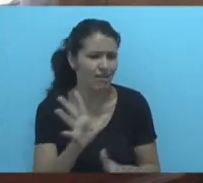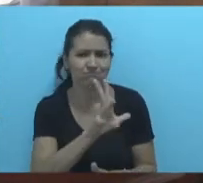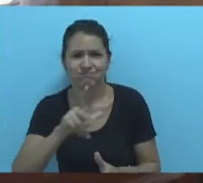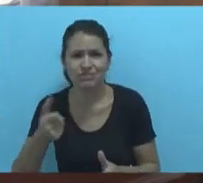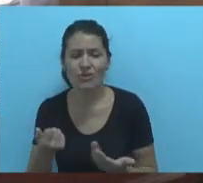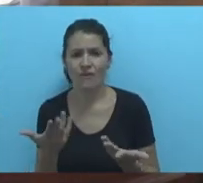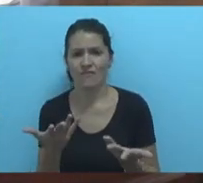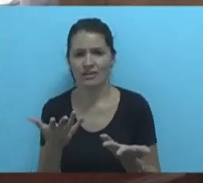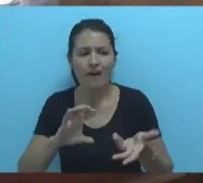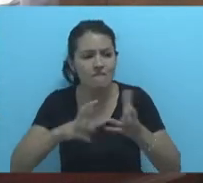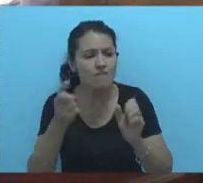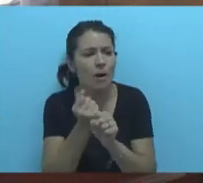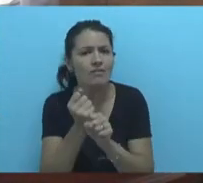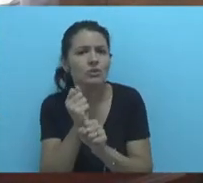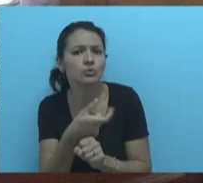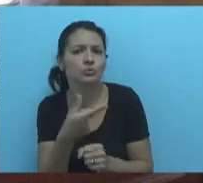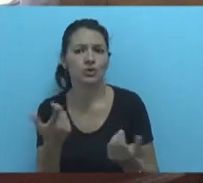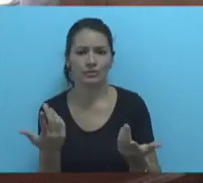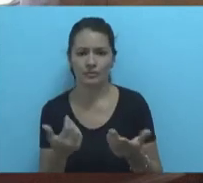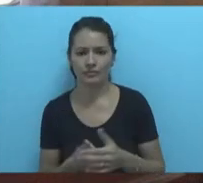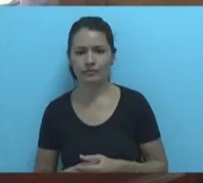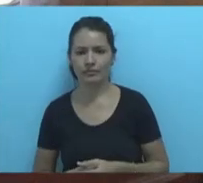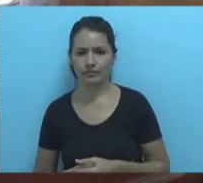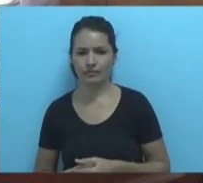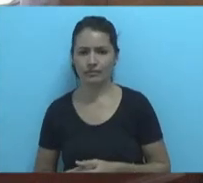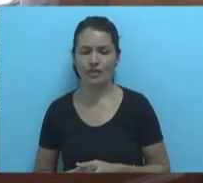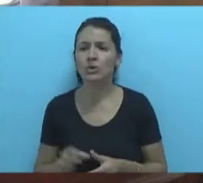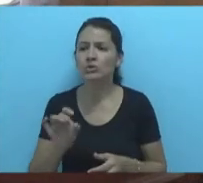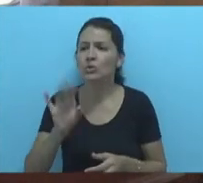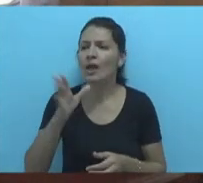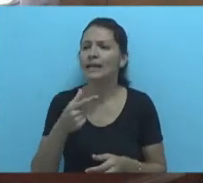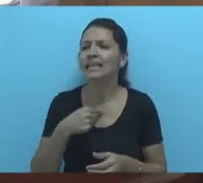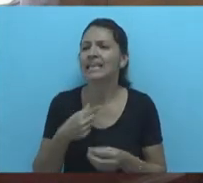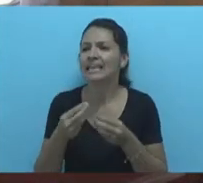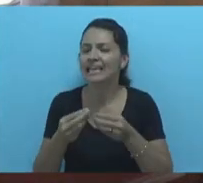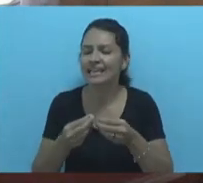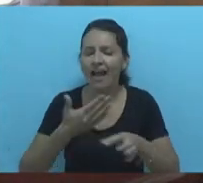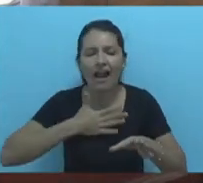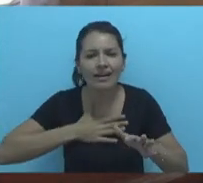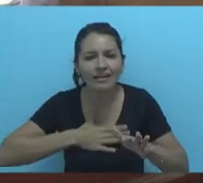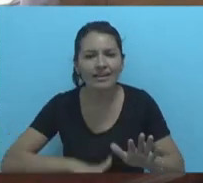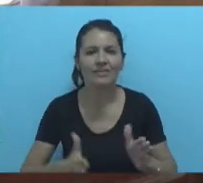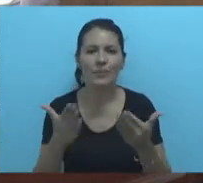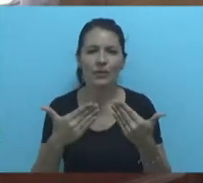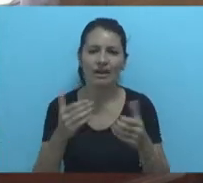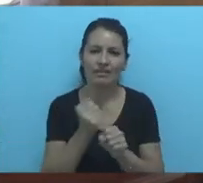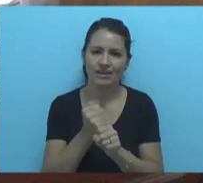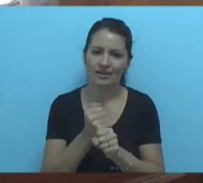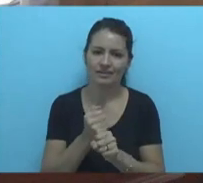hacerlo, porque no quieren que el Estado les dé absolutamente nada más que tranquilidad y posibilidad de trabajar para desarrollar su